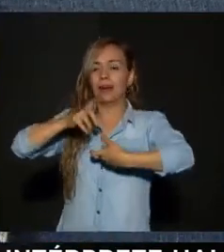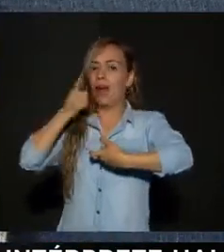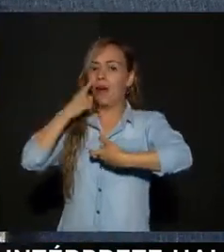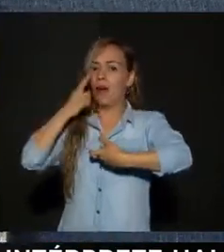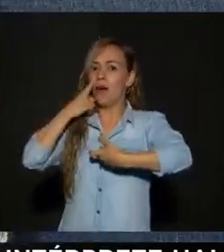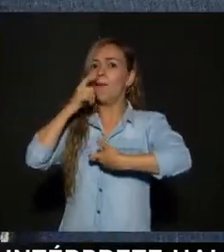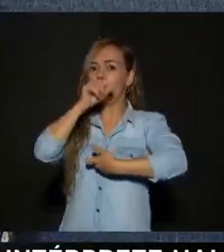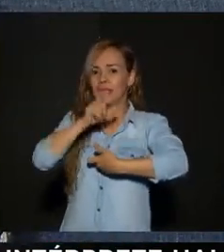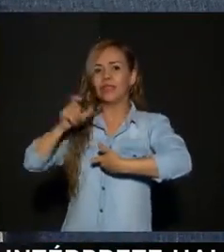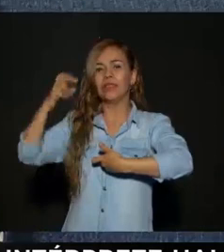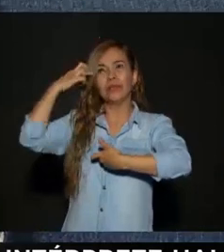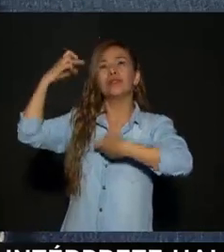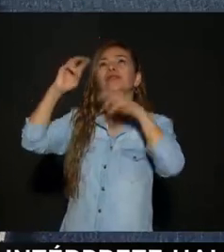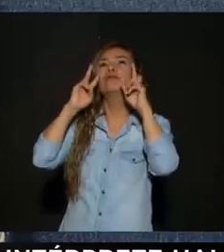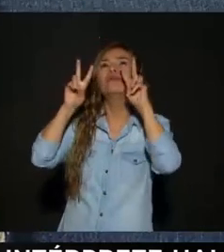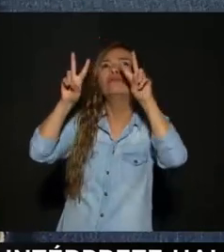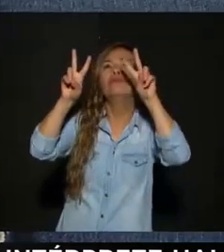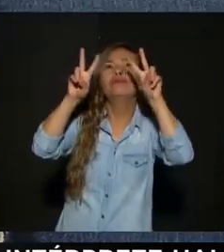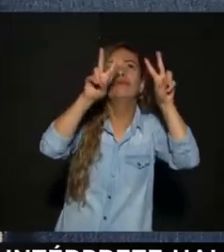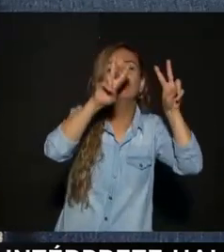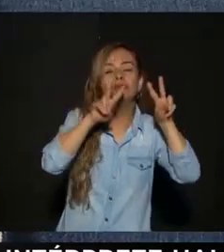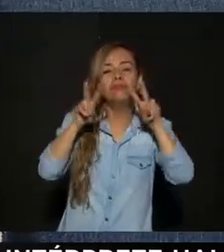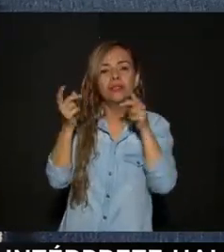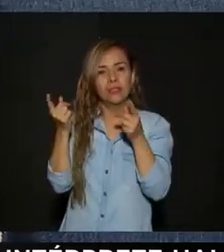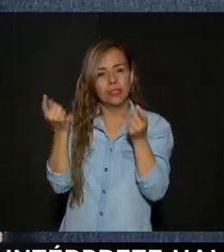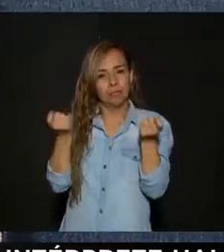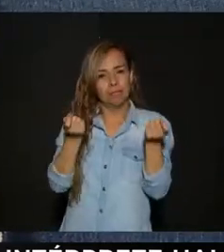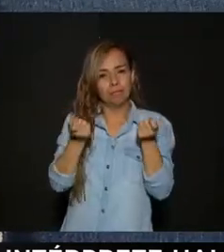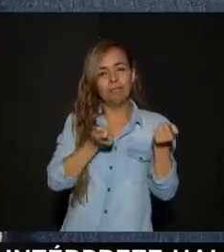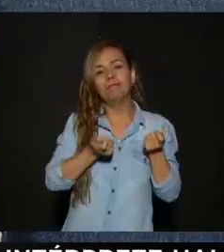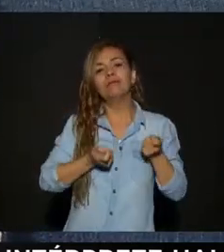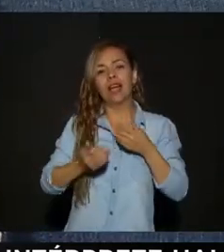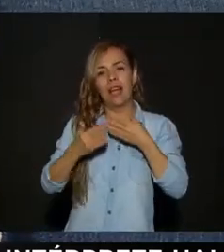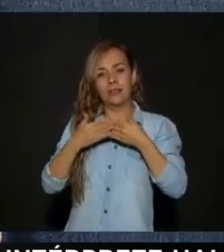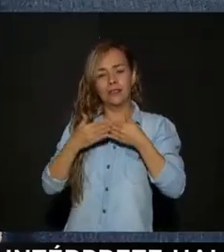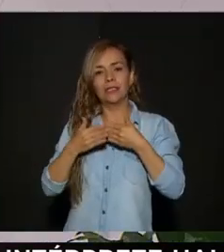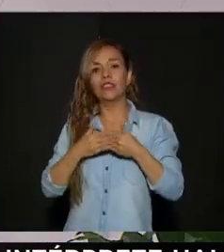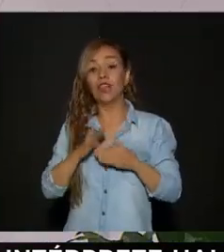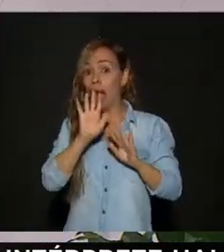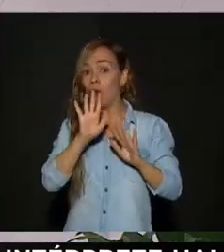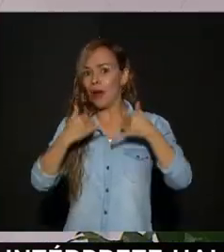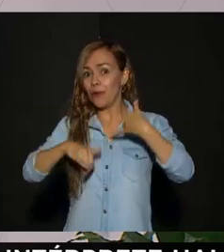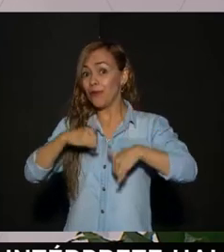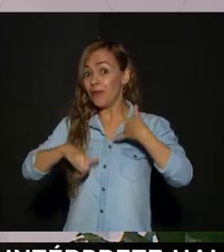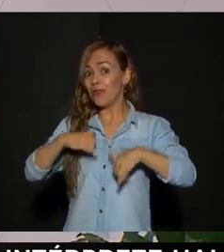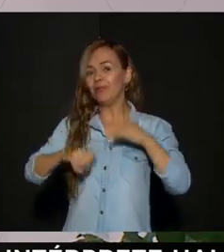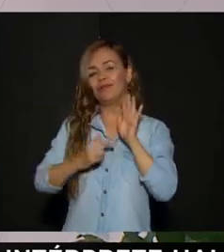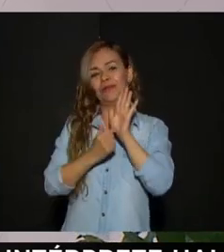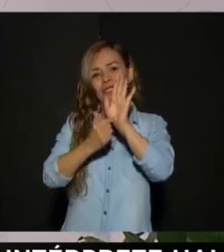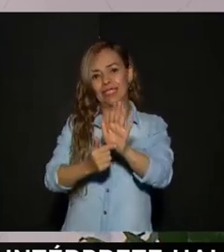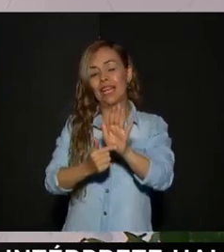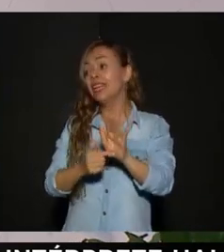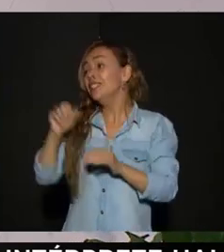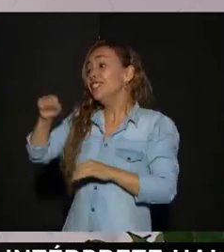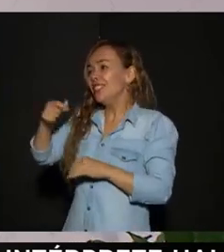sus trayectorias. Ahorita jugamos a ser buscadores de asteroides. Eso me parece. Yo le iba a decir que si me invitaba a jugar, que me quiero poner